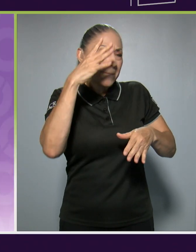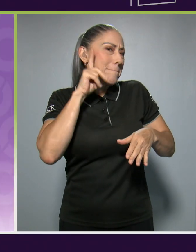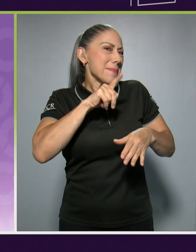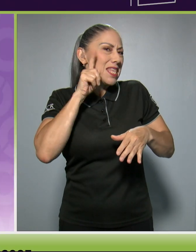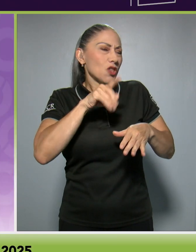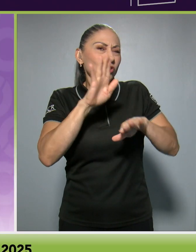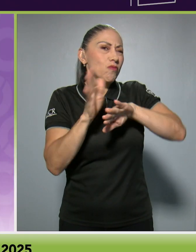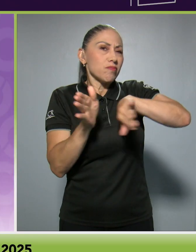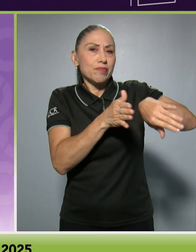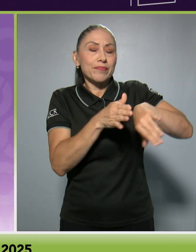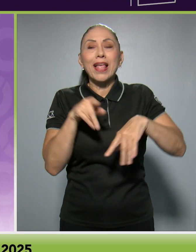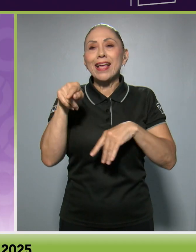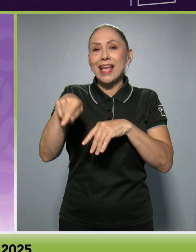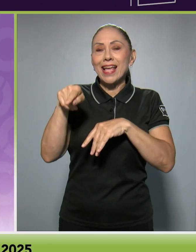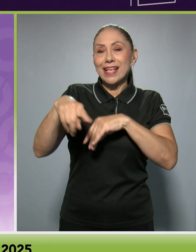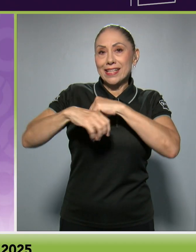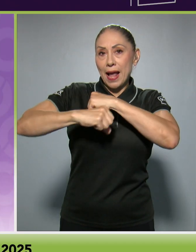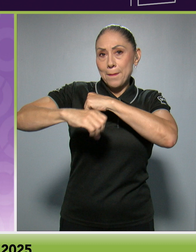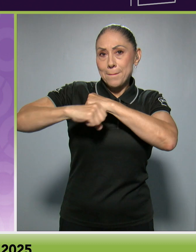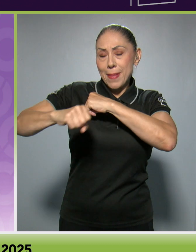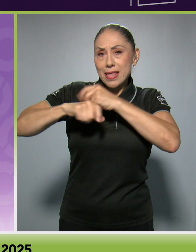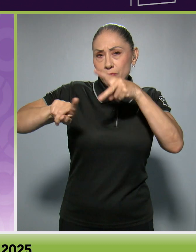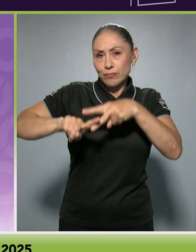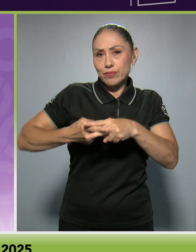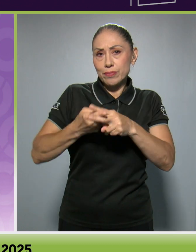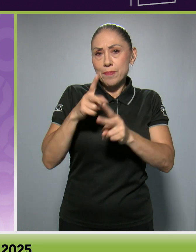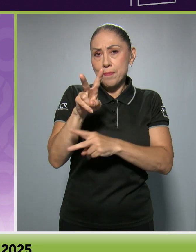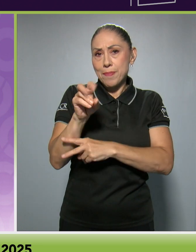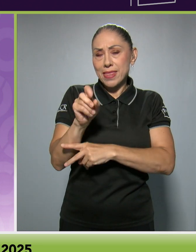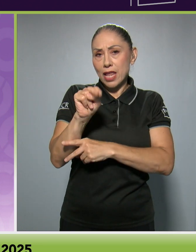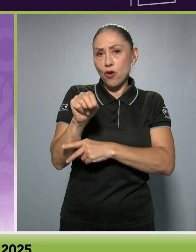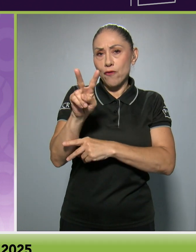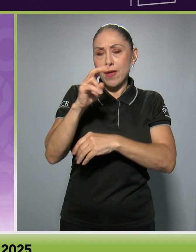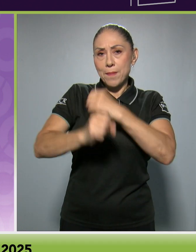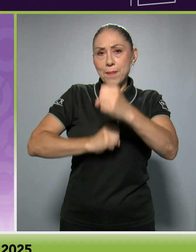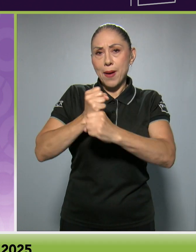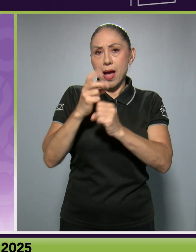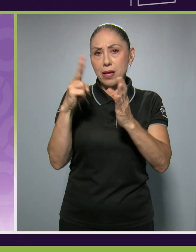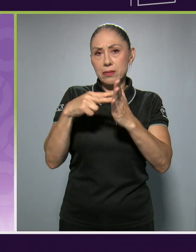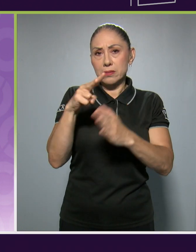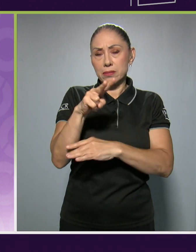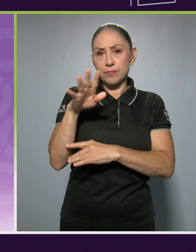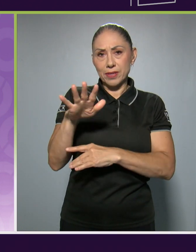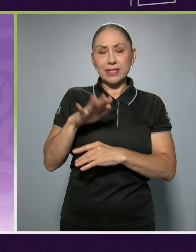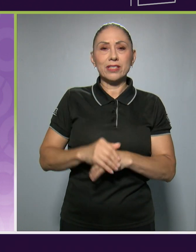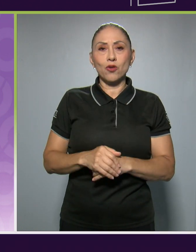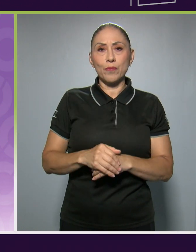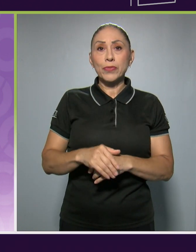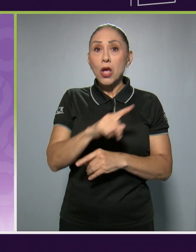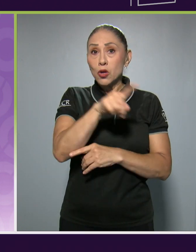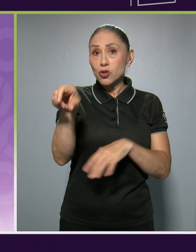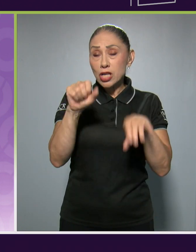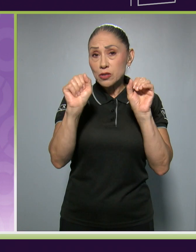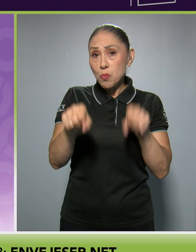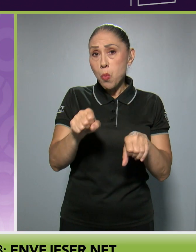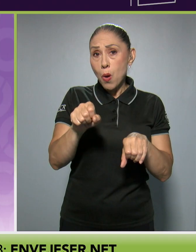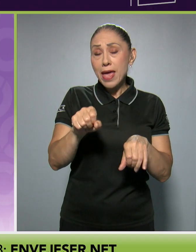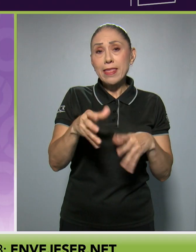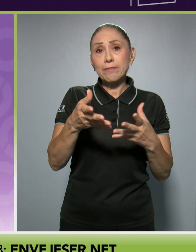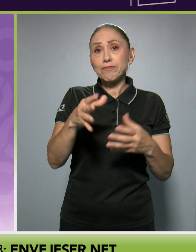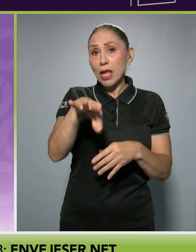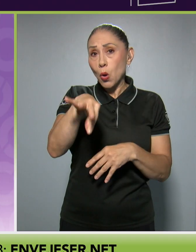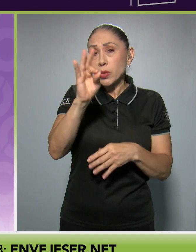se lanza en el 20 de noviembre del año 2025 y pueden encontrar los productos de